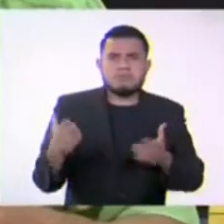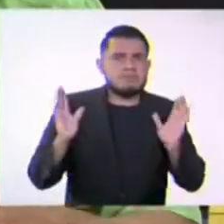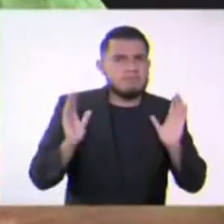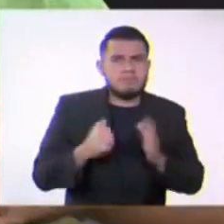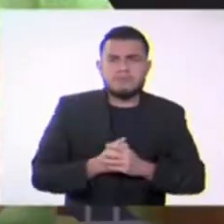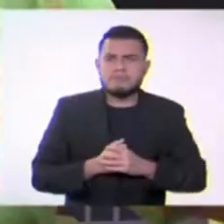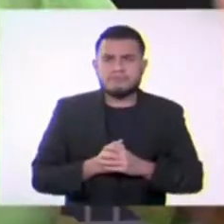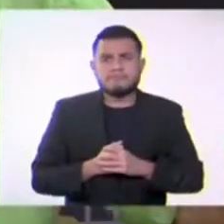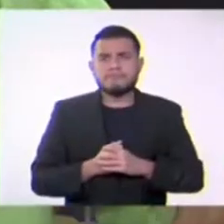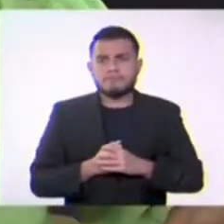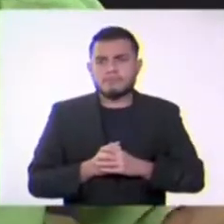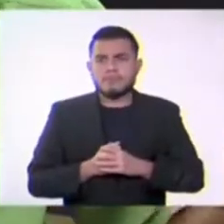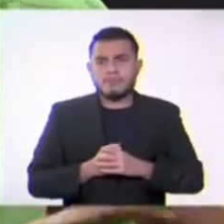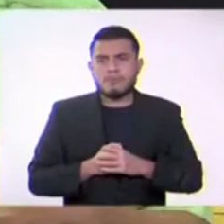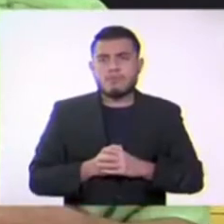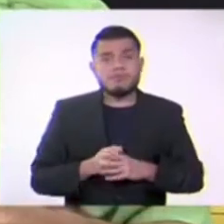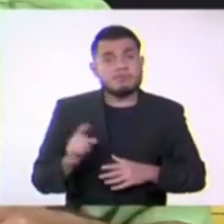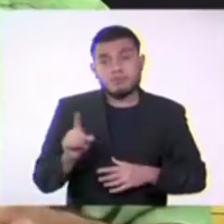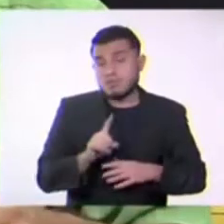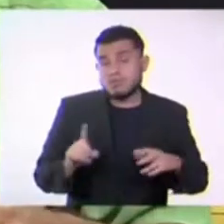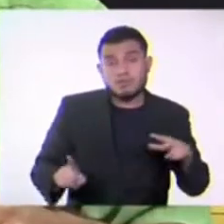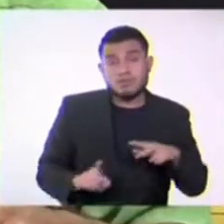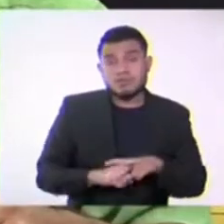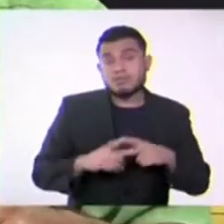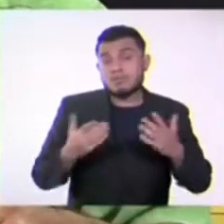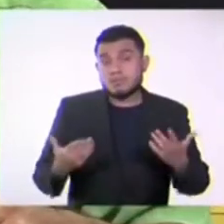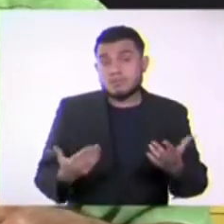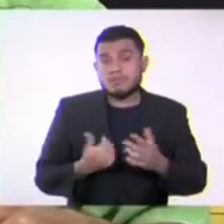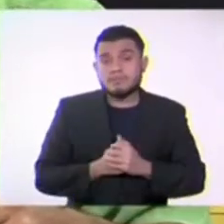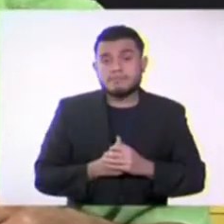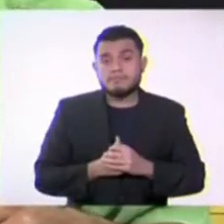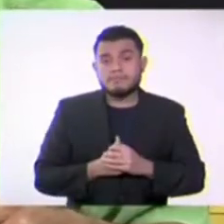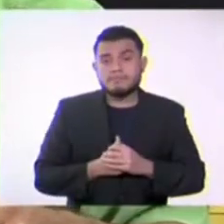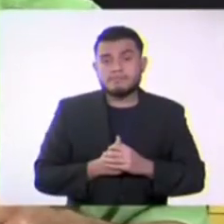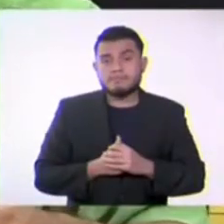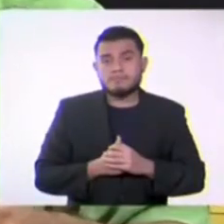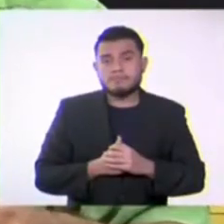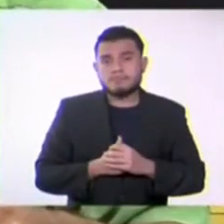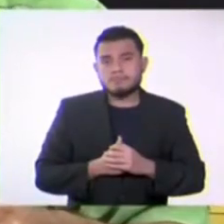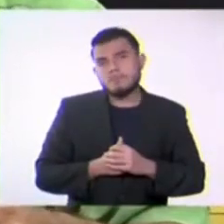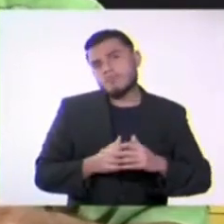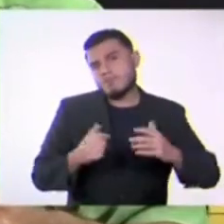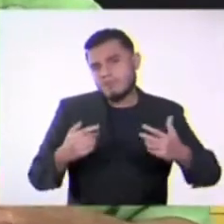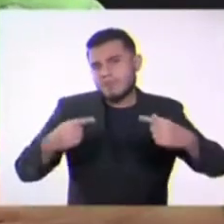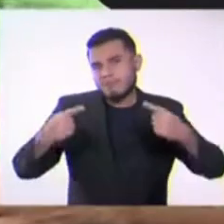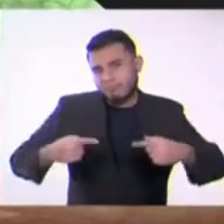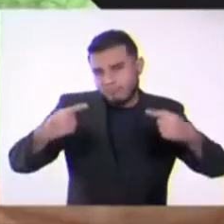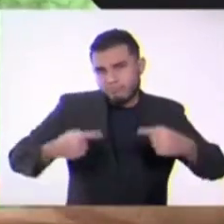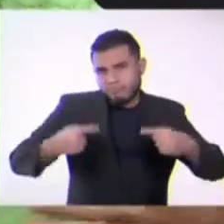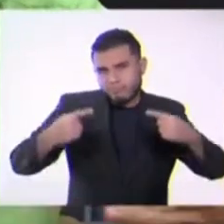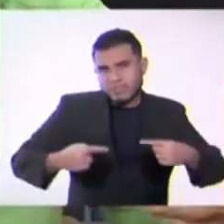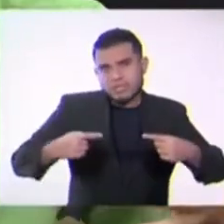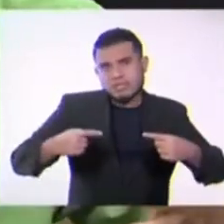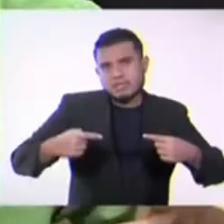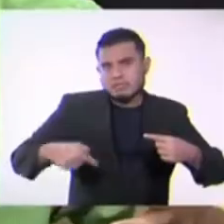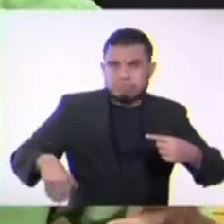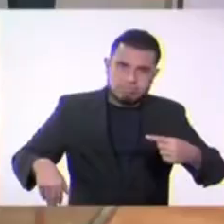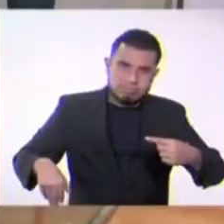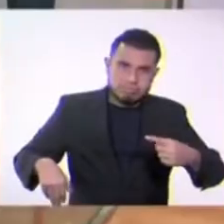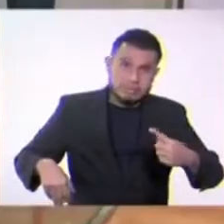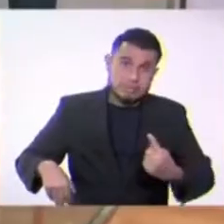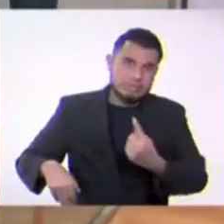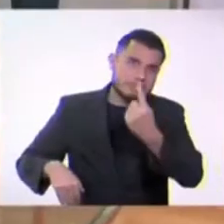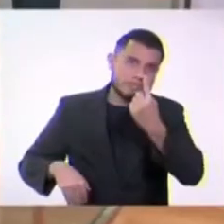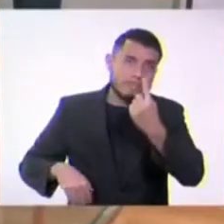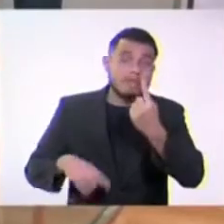comercial. Ahora, cuando ya no hay una contraparte política, entonces es necesario regularlo